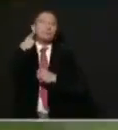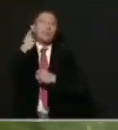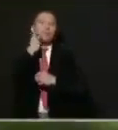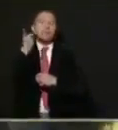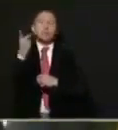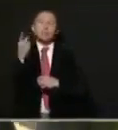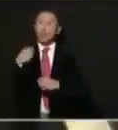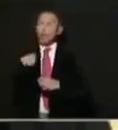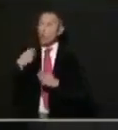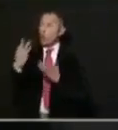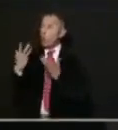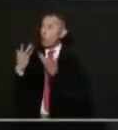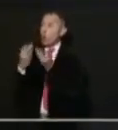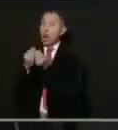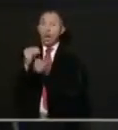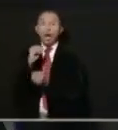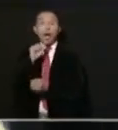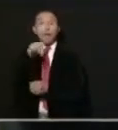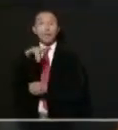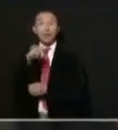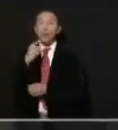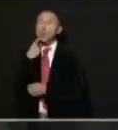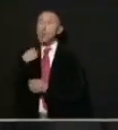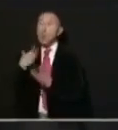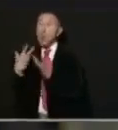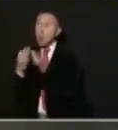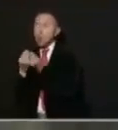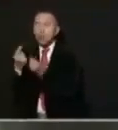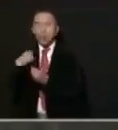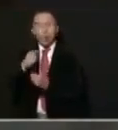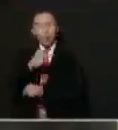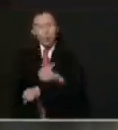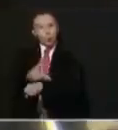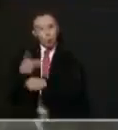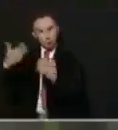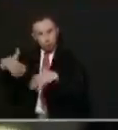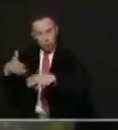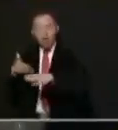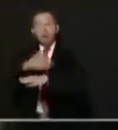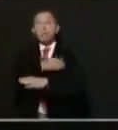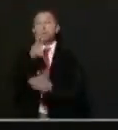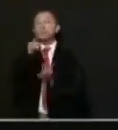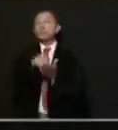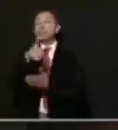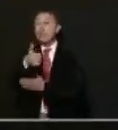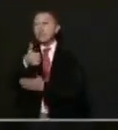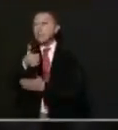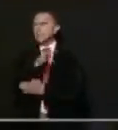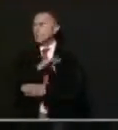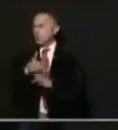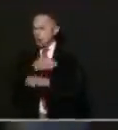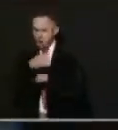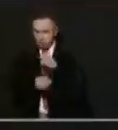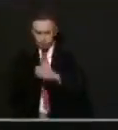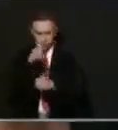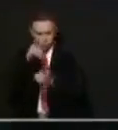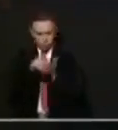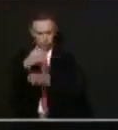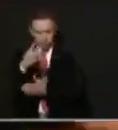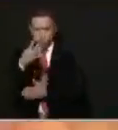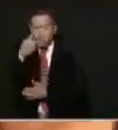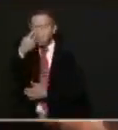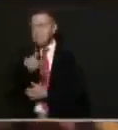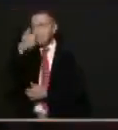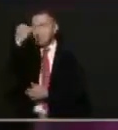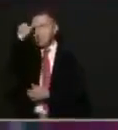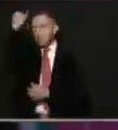¿no? Déjame decir que es un coro que surge desde el 2006 o desde el 2004, diría yo. Sí. Desde hay algunos que